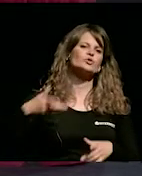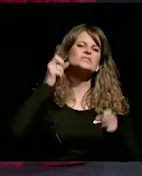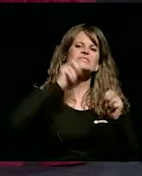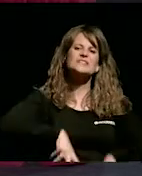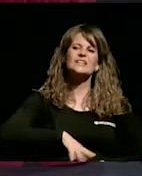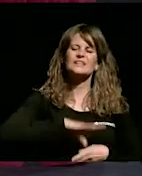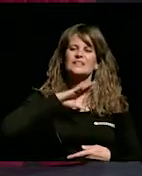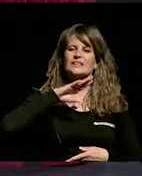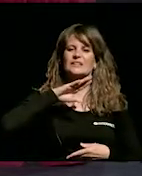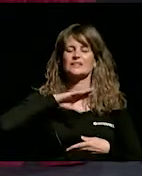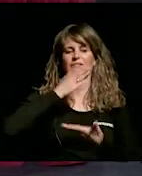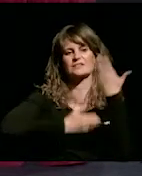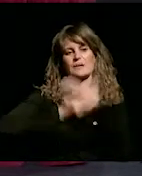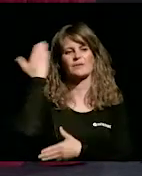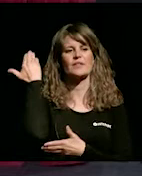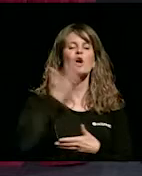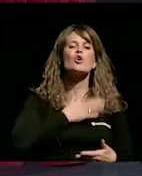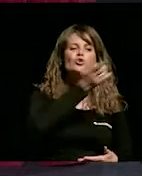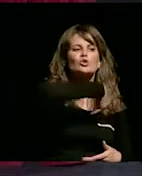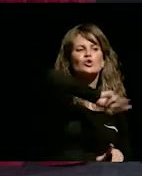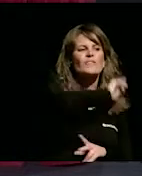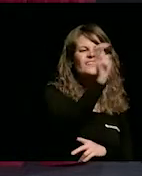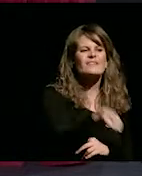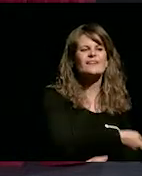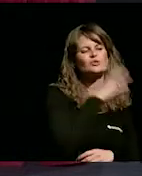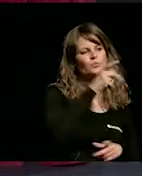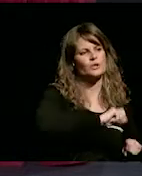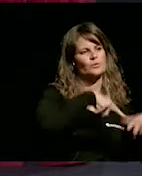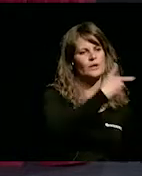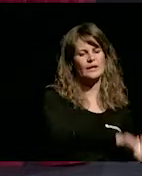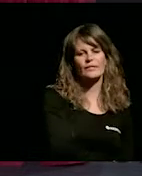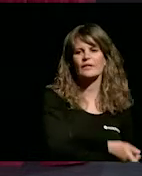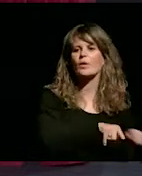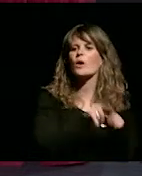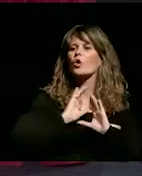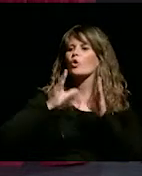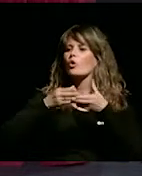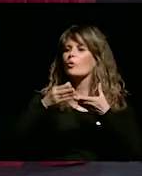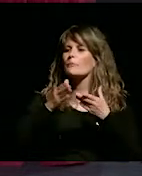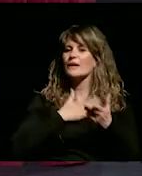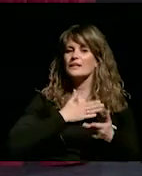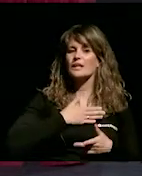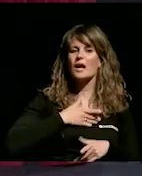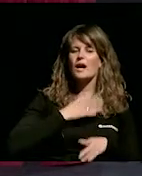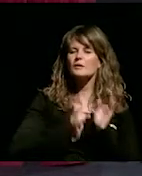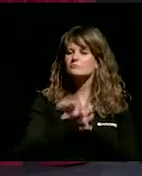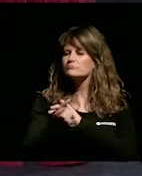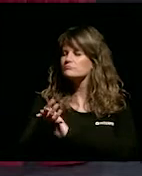tipo de discapacidad. Nosotros somos diversos por naturaleza, de ahí que nuestra compañía consta